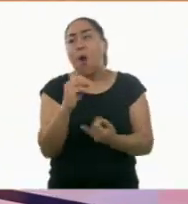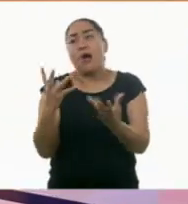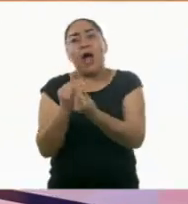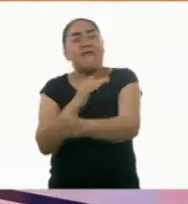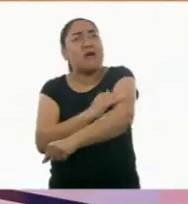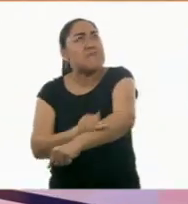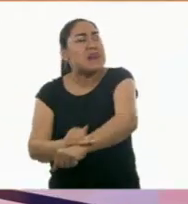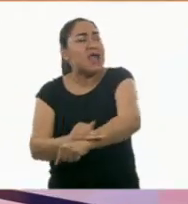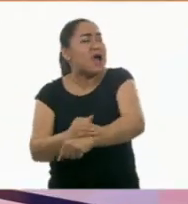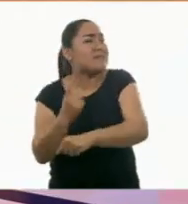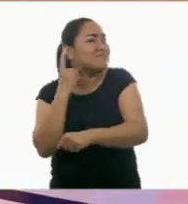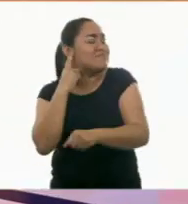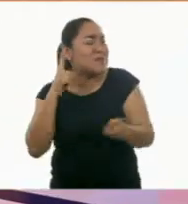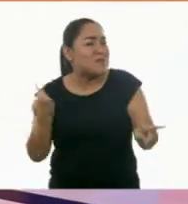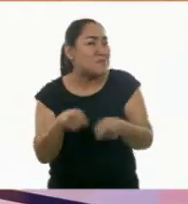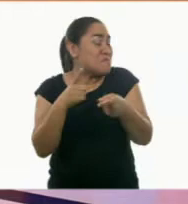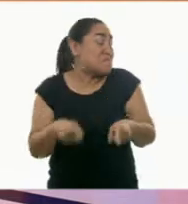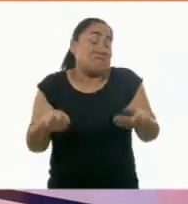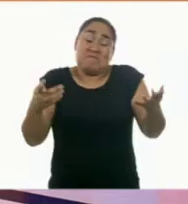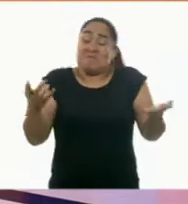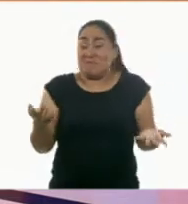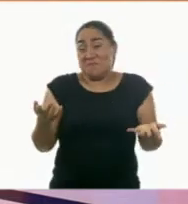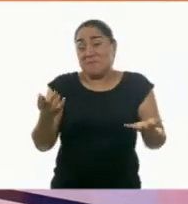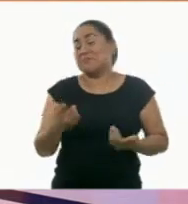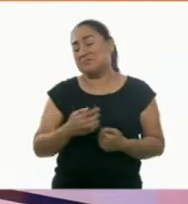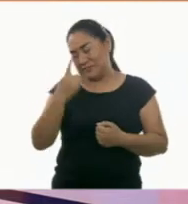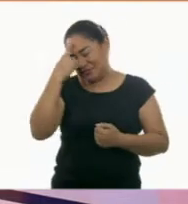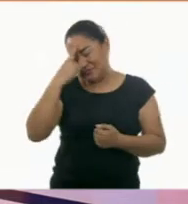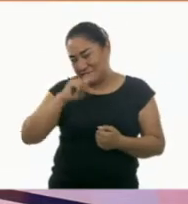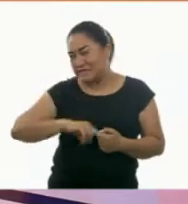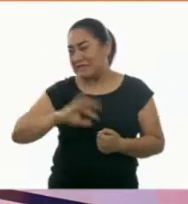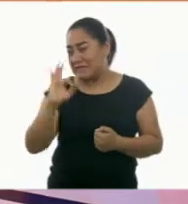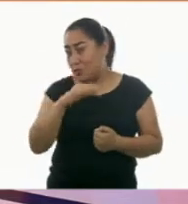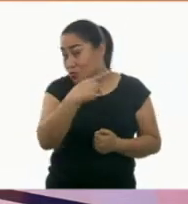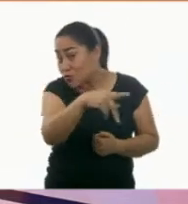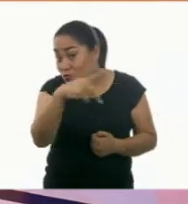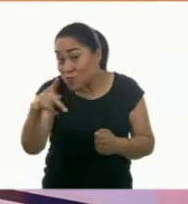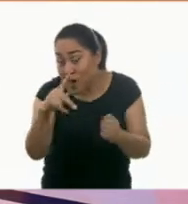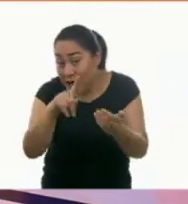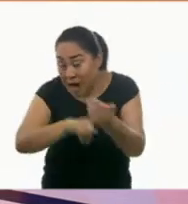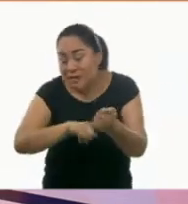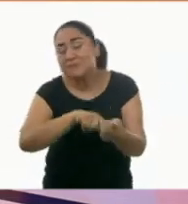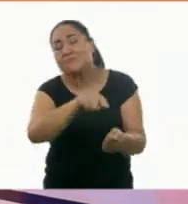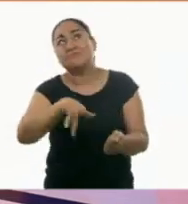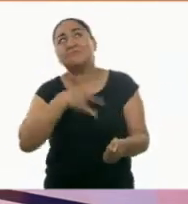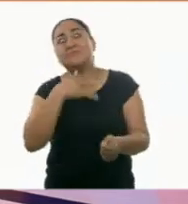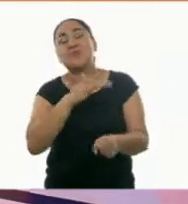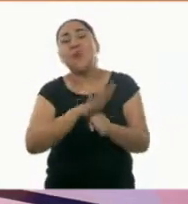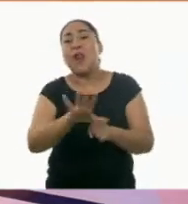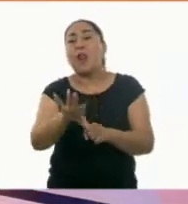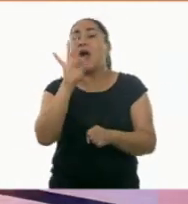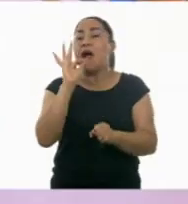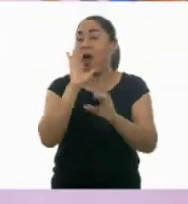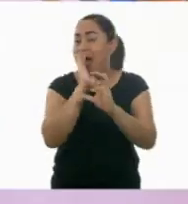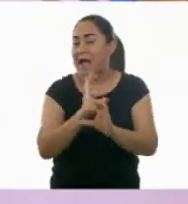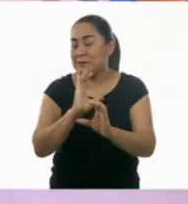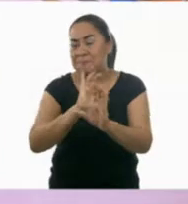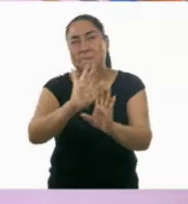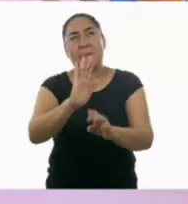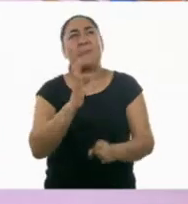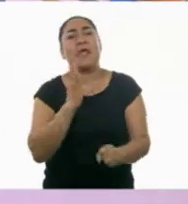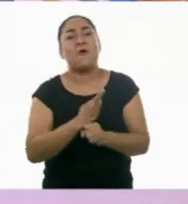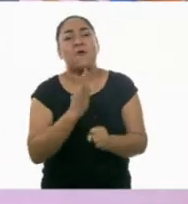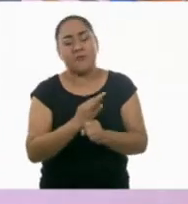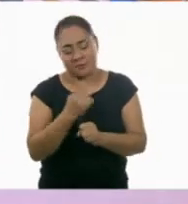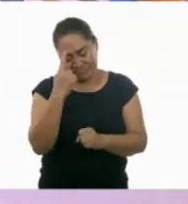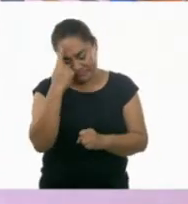familia, y pues bueno, seguramente en casa tendrán alguna canción que les guste. Vamos a ver a qué canción les